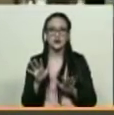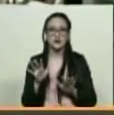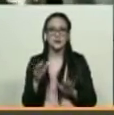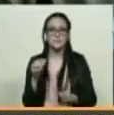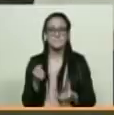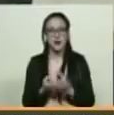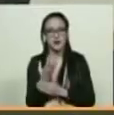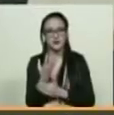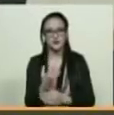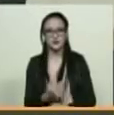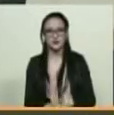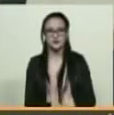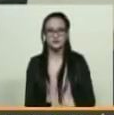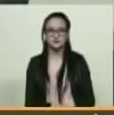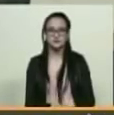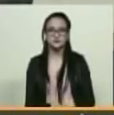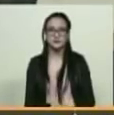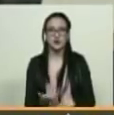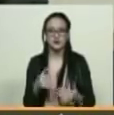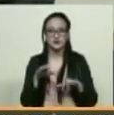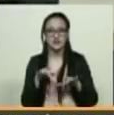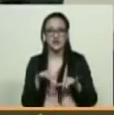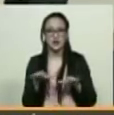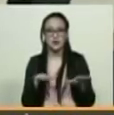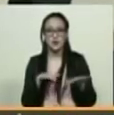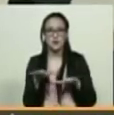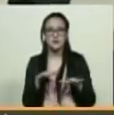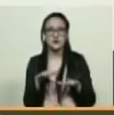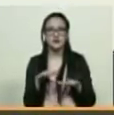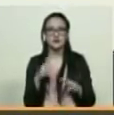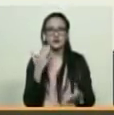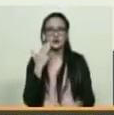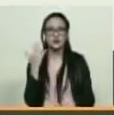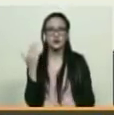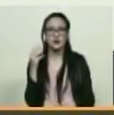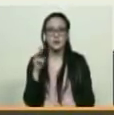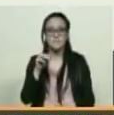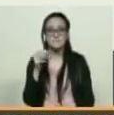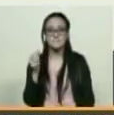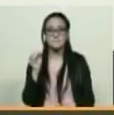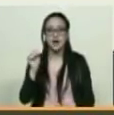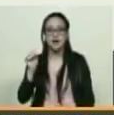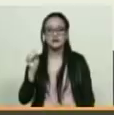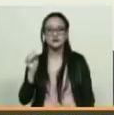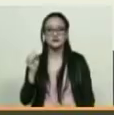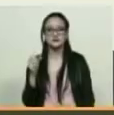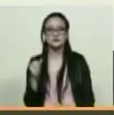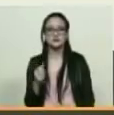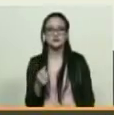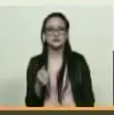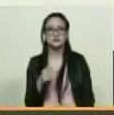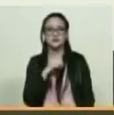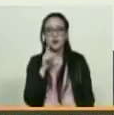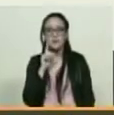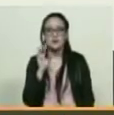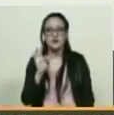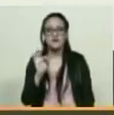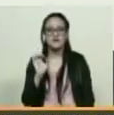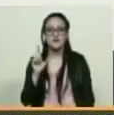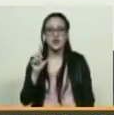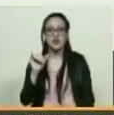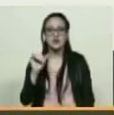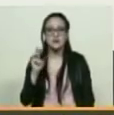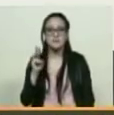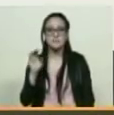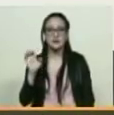mayo. Allí pueden apreciar al secretario general del Movimiento al Socialismo Más, Felipe Mujica, quien estampa su